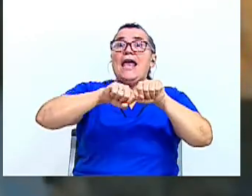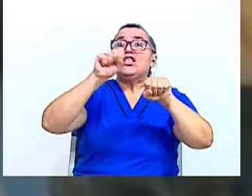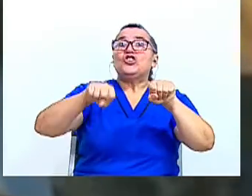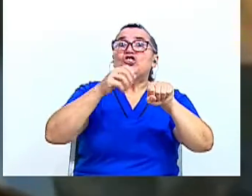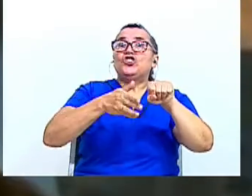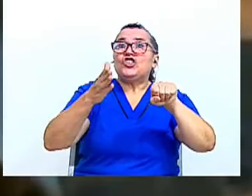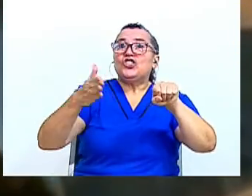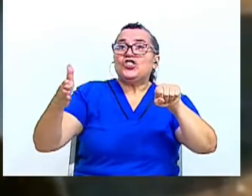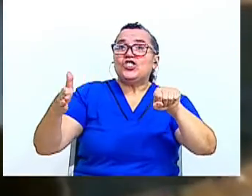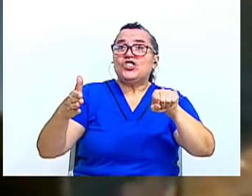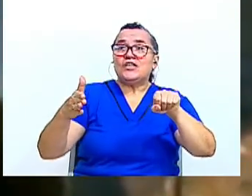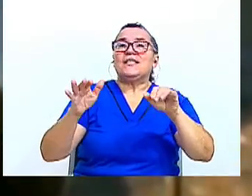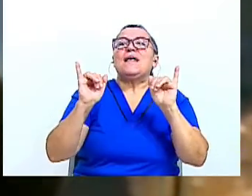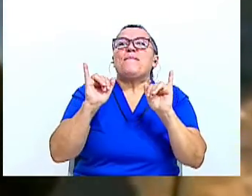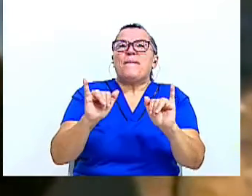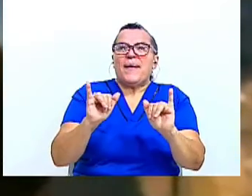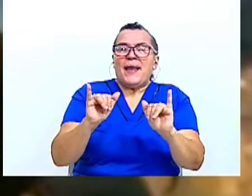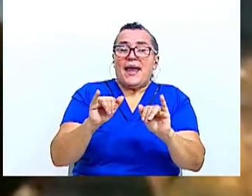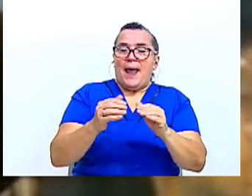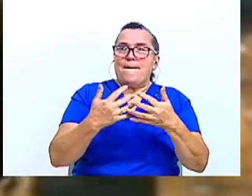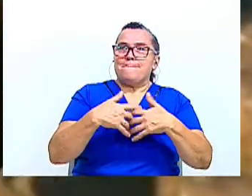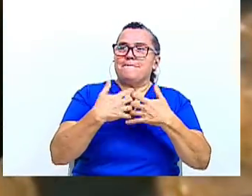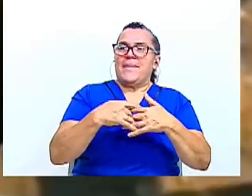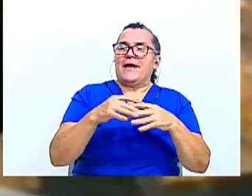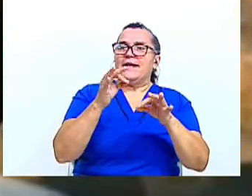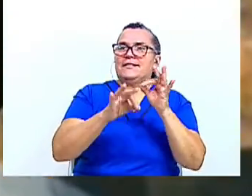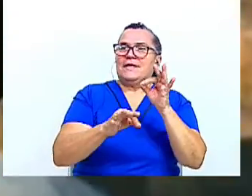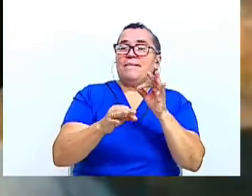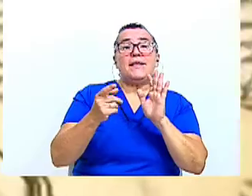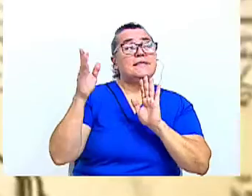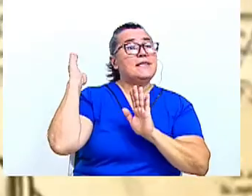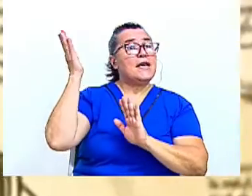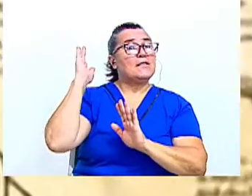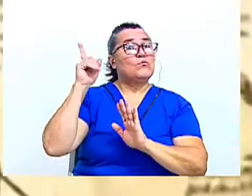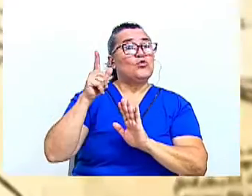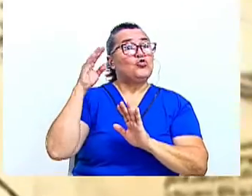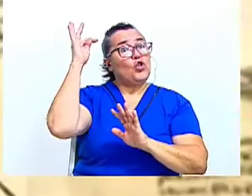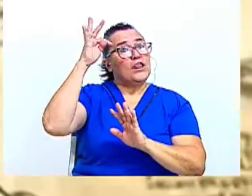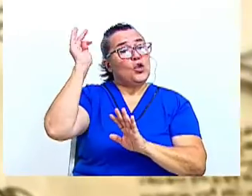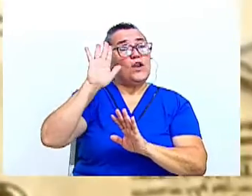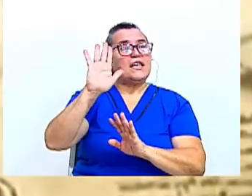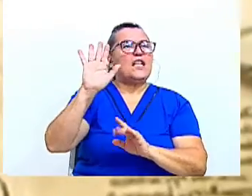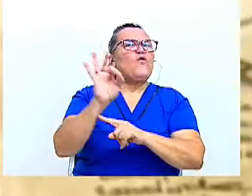simples y expuso las teorías de su funcionamiento.